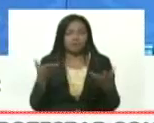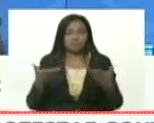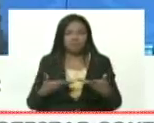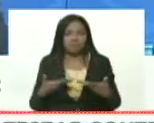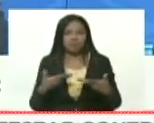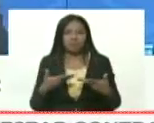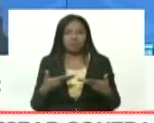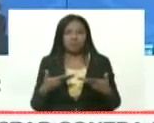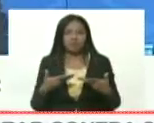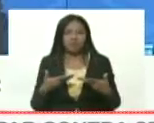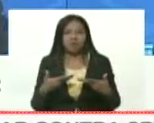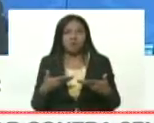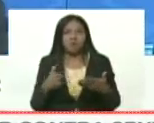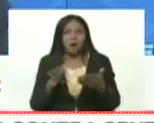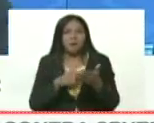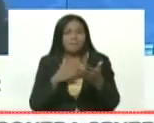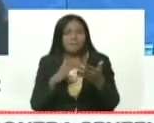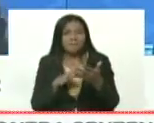recibido